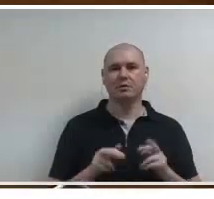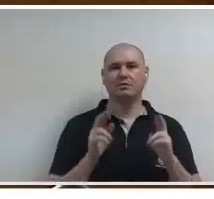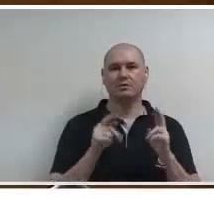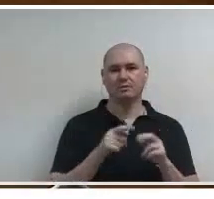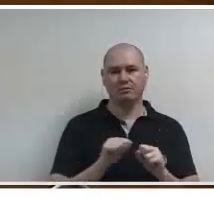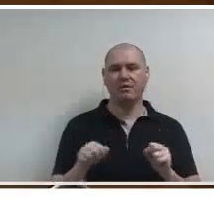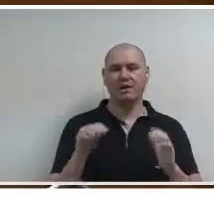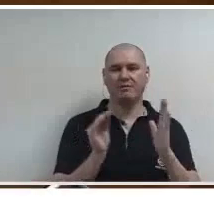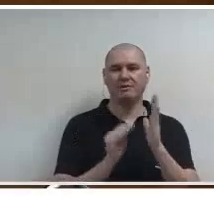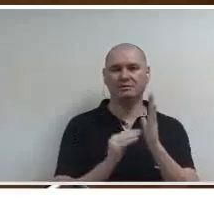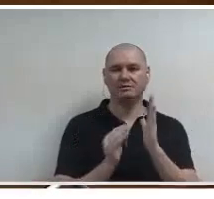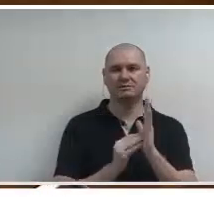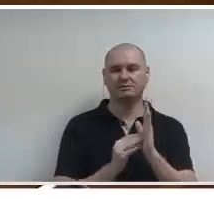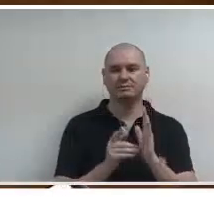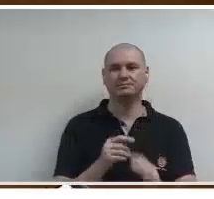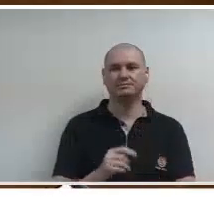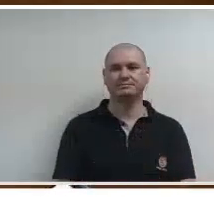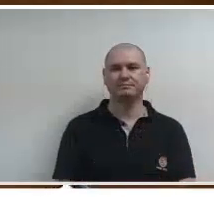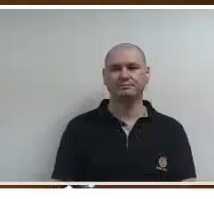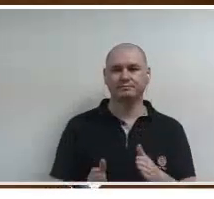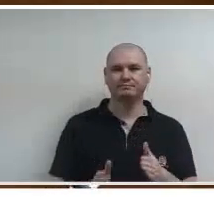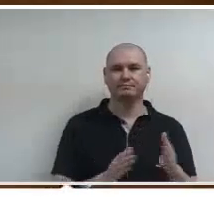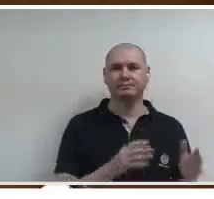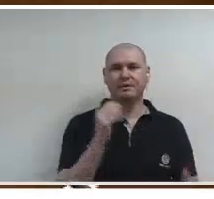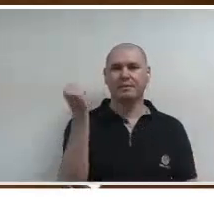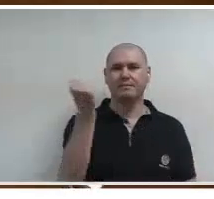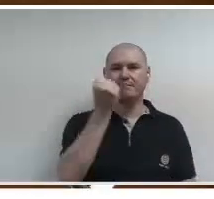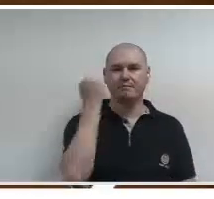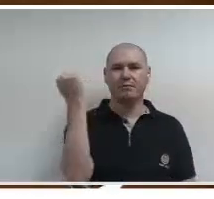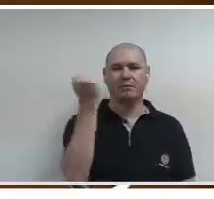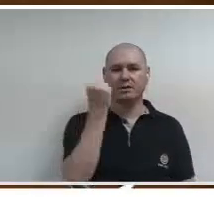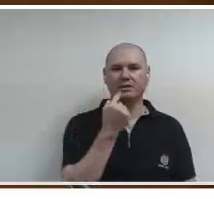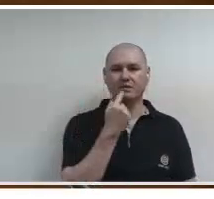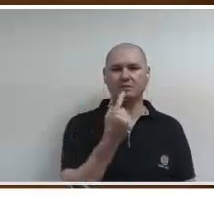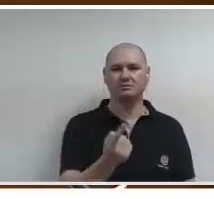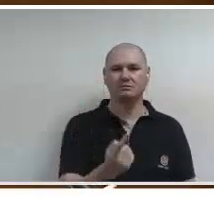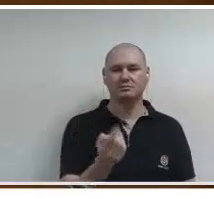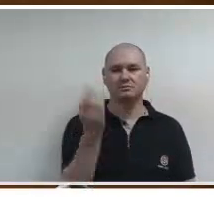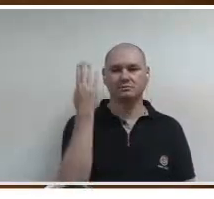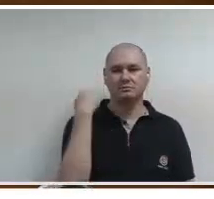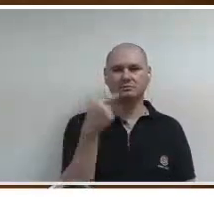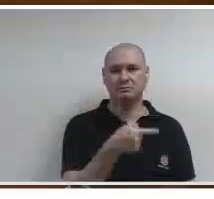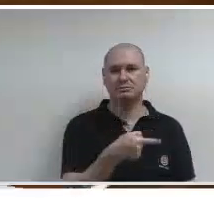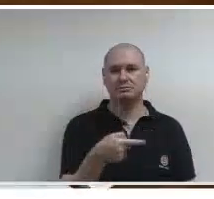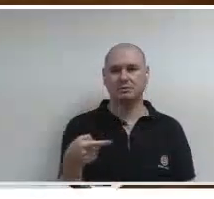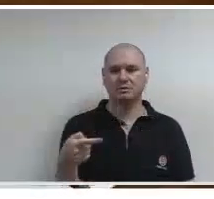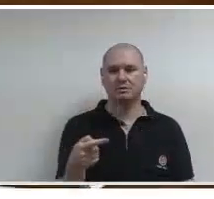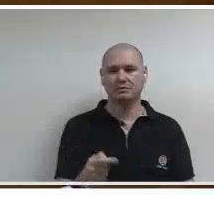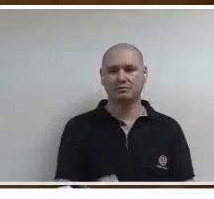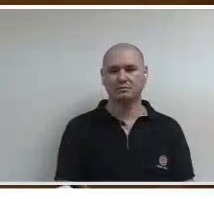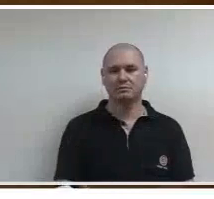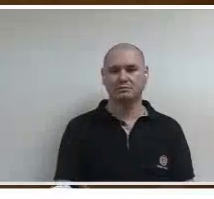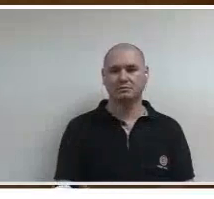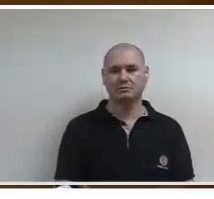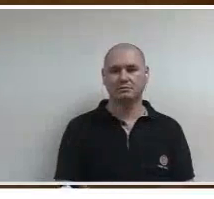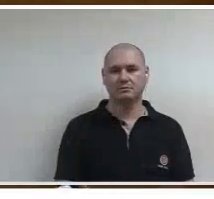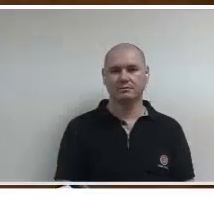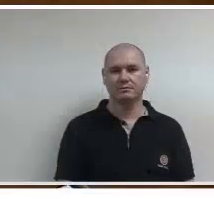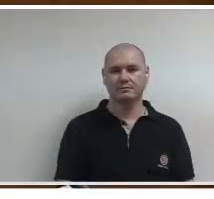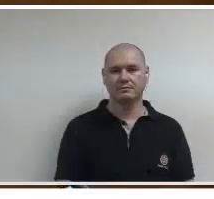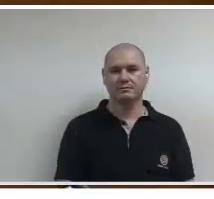¿Vos coyete o hoy cota ina con baecoa? Cuando la semana pasada nos expusiera el ministro. Y por